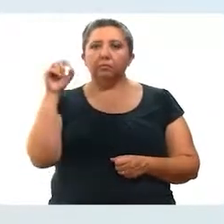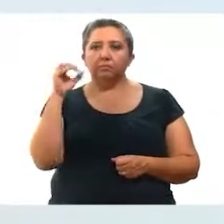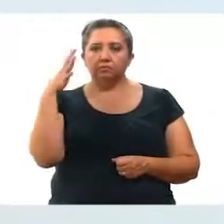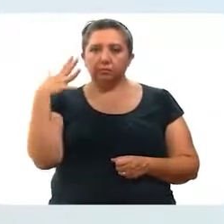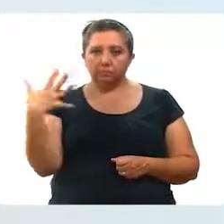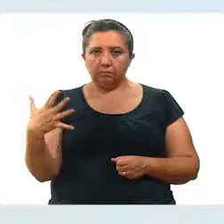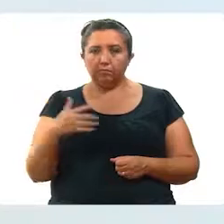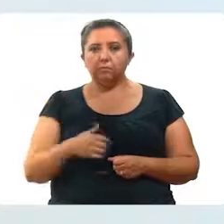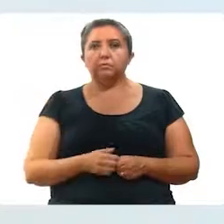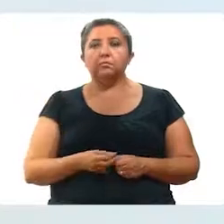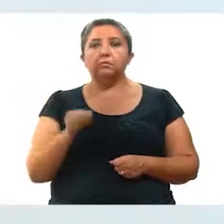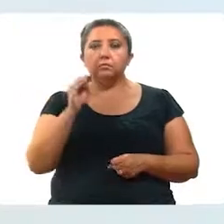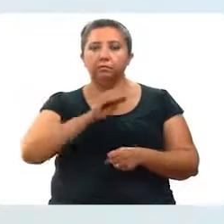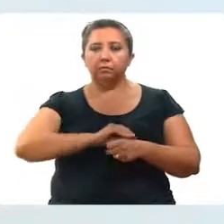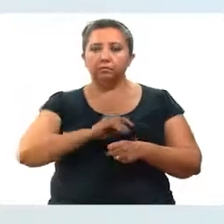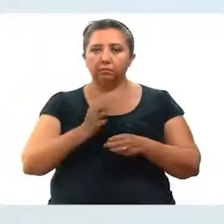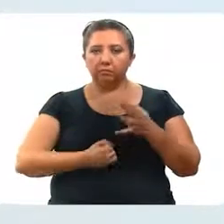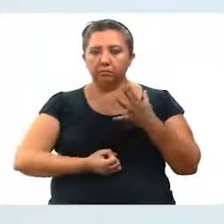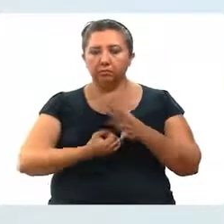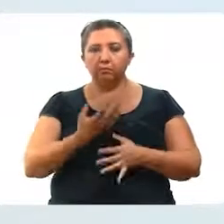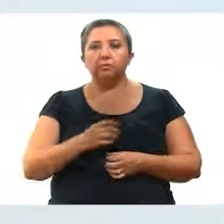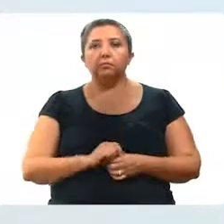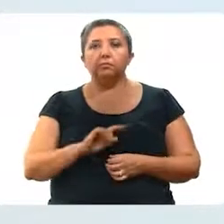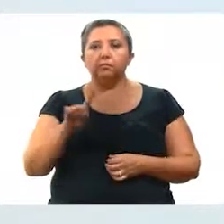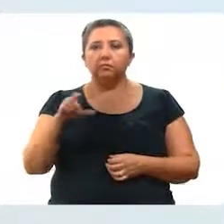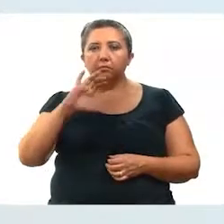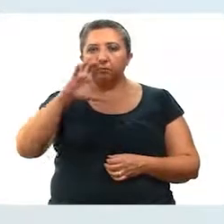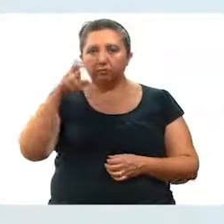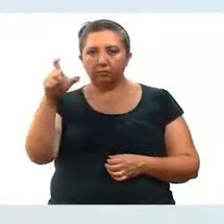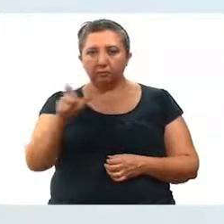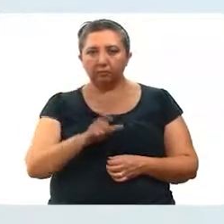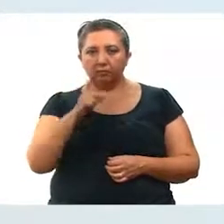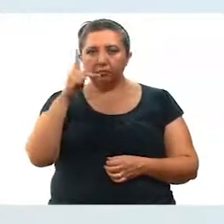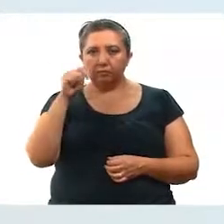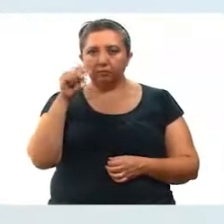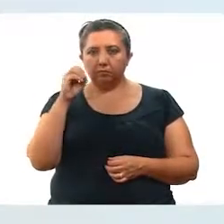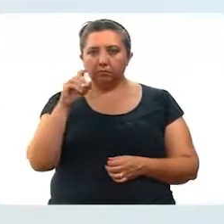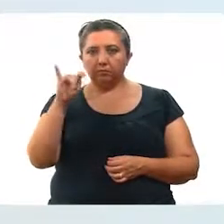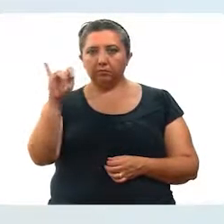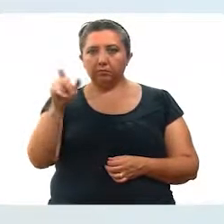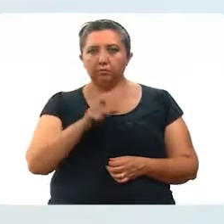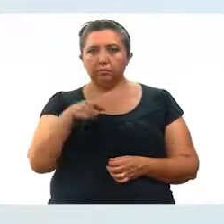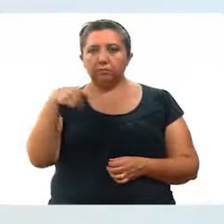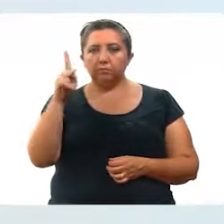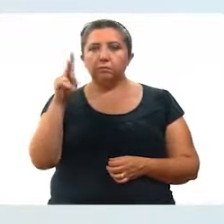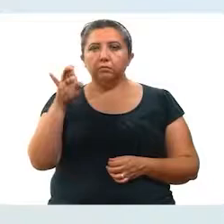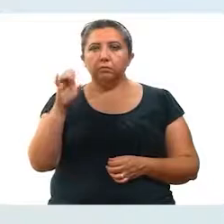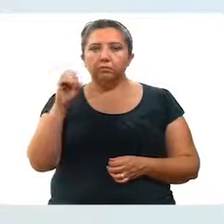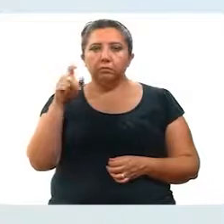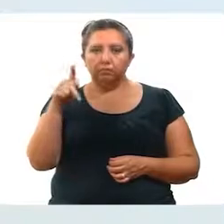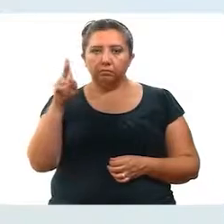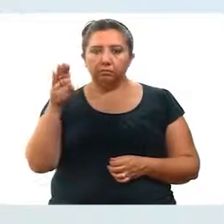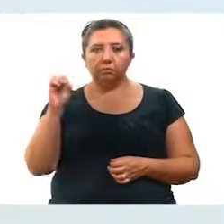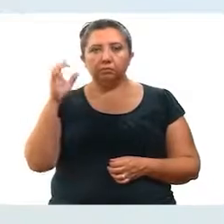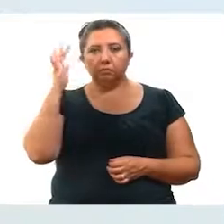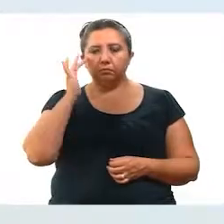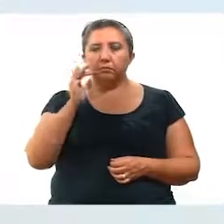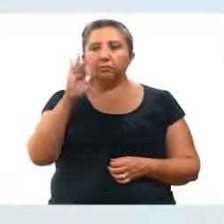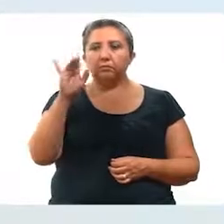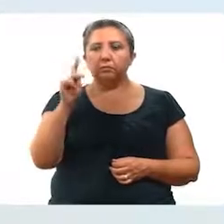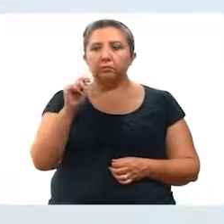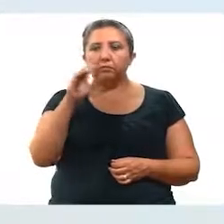25 demarcaciones incluidas en esta nueva fase son Chemash, Peto, Tixcocop, Río Lagartos, San